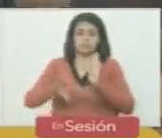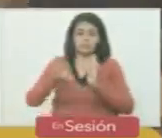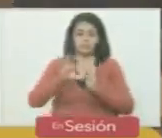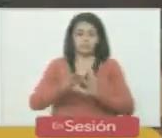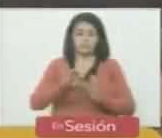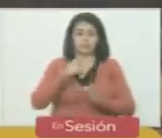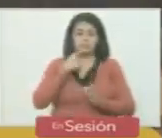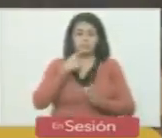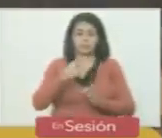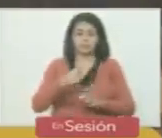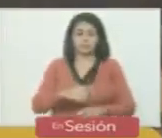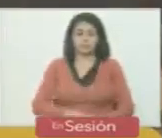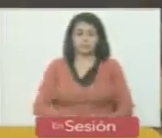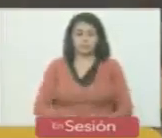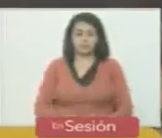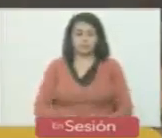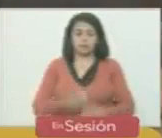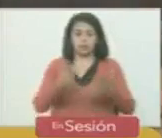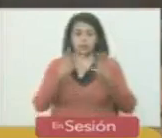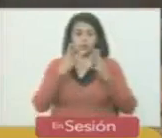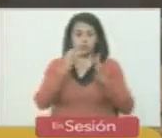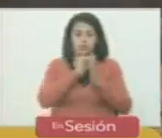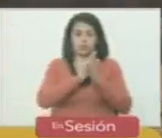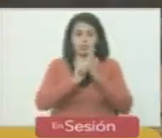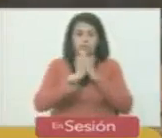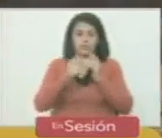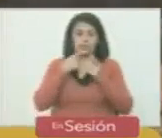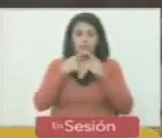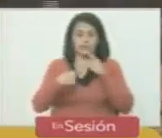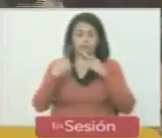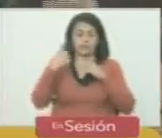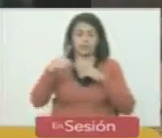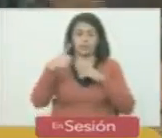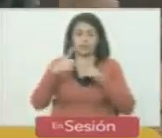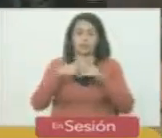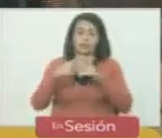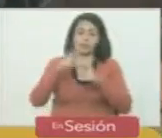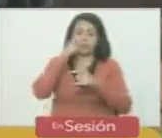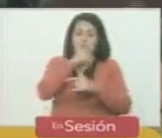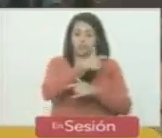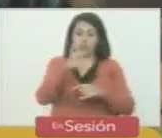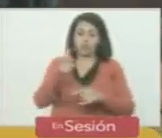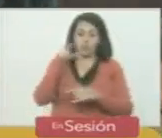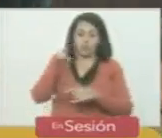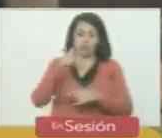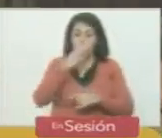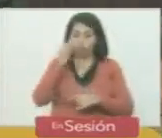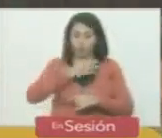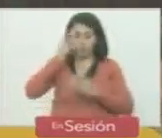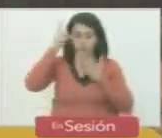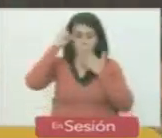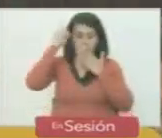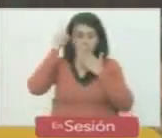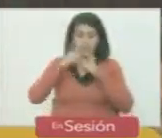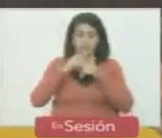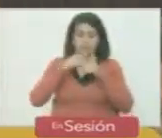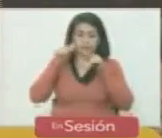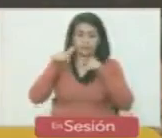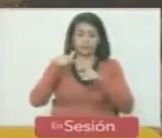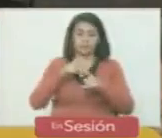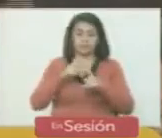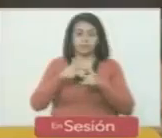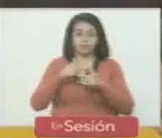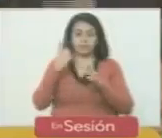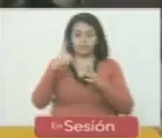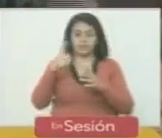el capítulo donde están los 8 artículos donde establecen los derechos de los pueblos originarios, de los pueblos indígenas, como